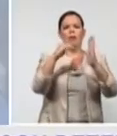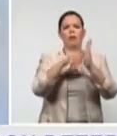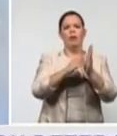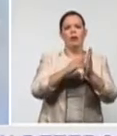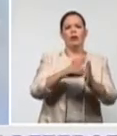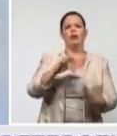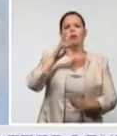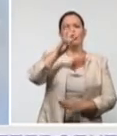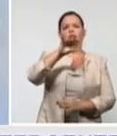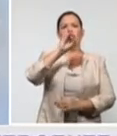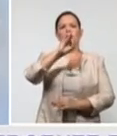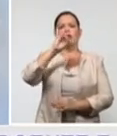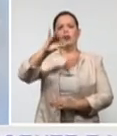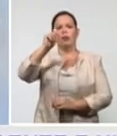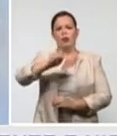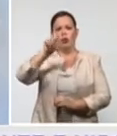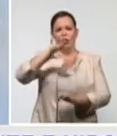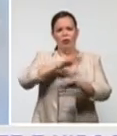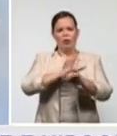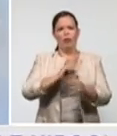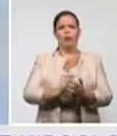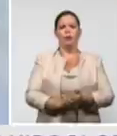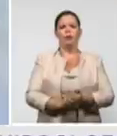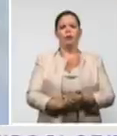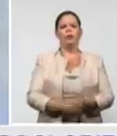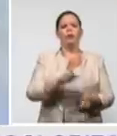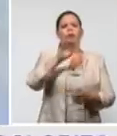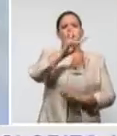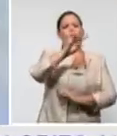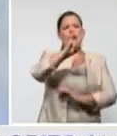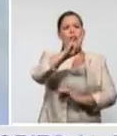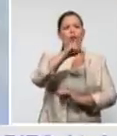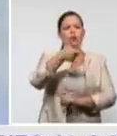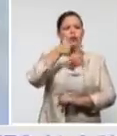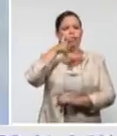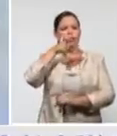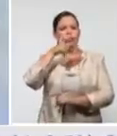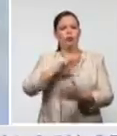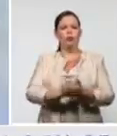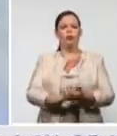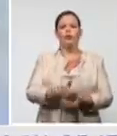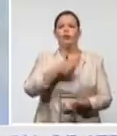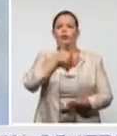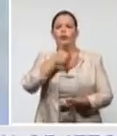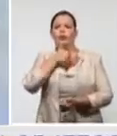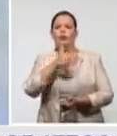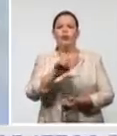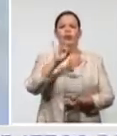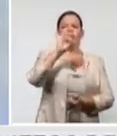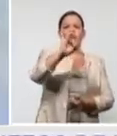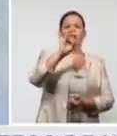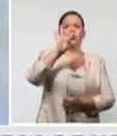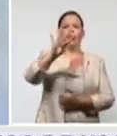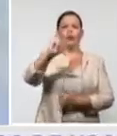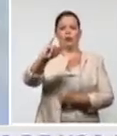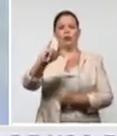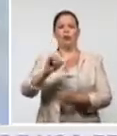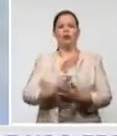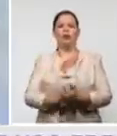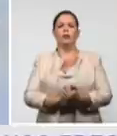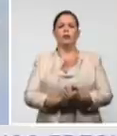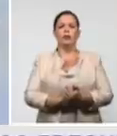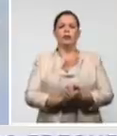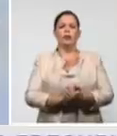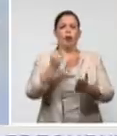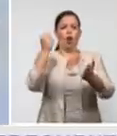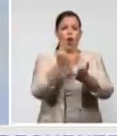ingresados, 49 en vigilancia, sospechosos 746 y